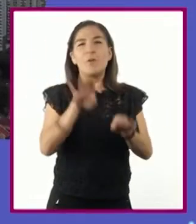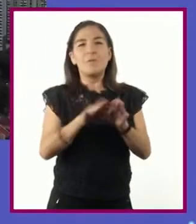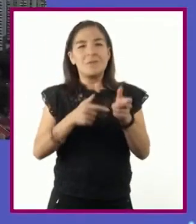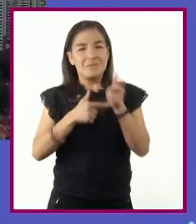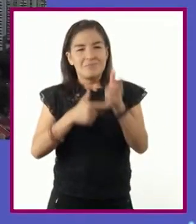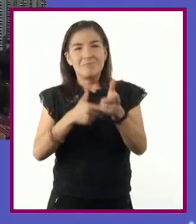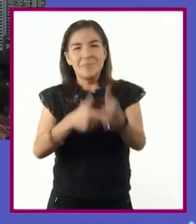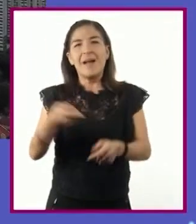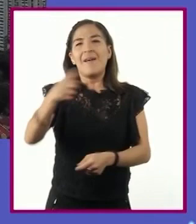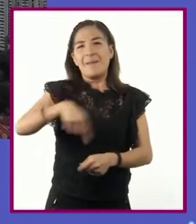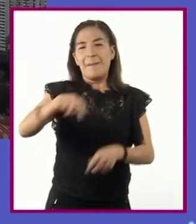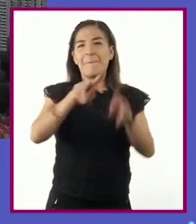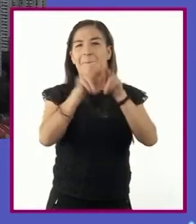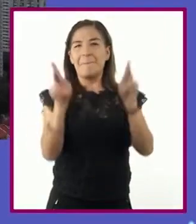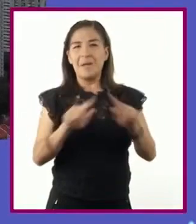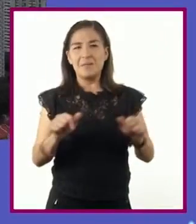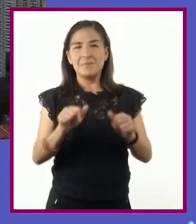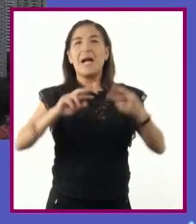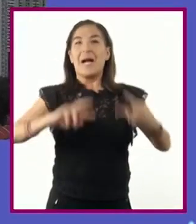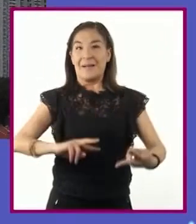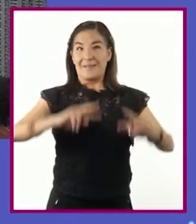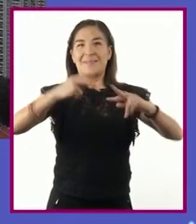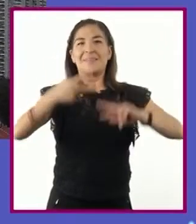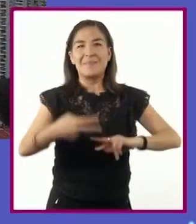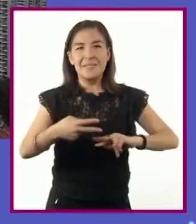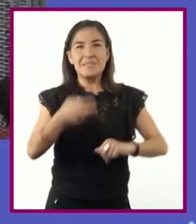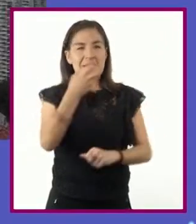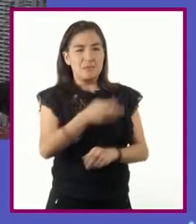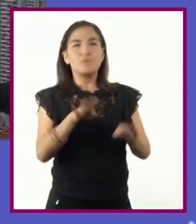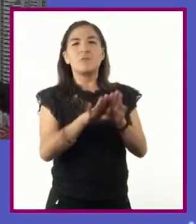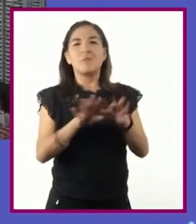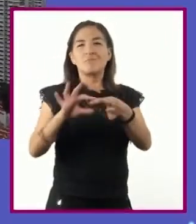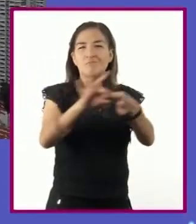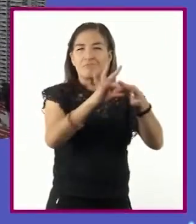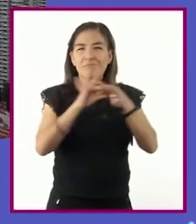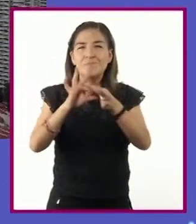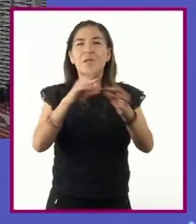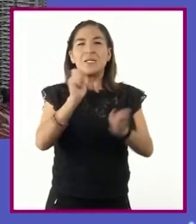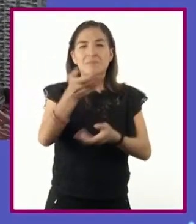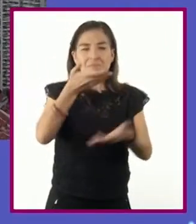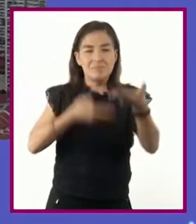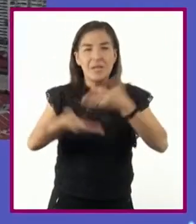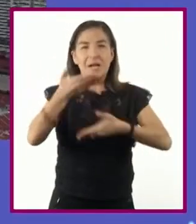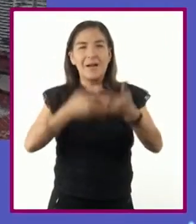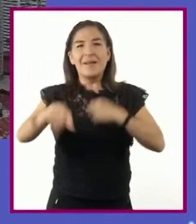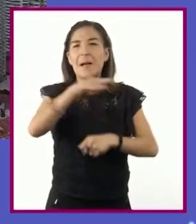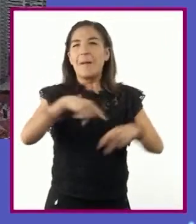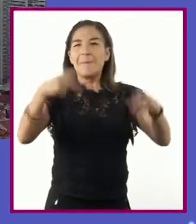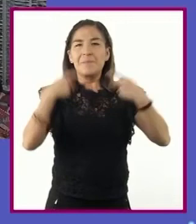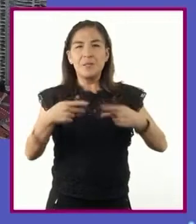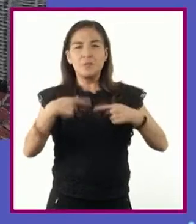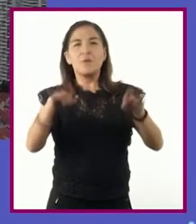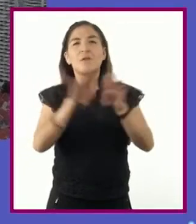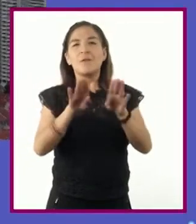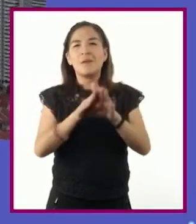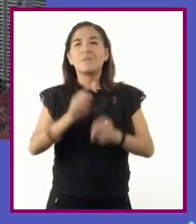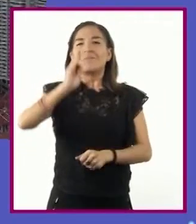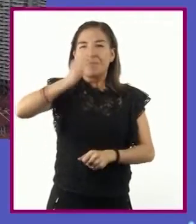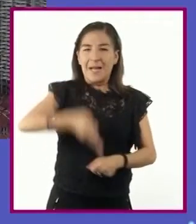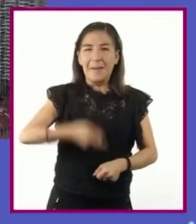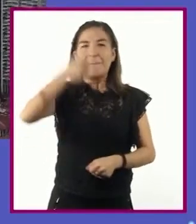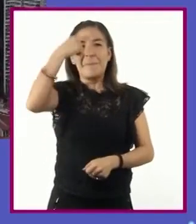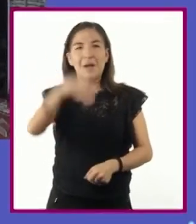coexistencia pacífica. Al contrario, la mutua colaboración que los habitantes demuestran genera que